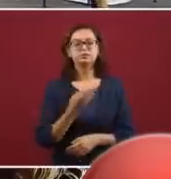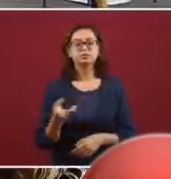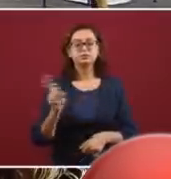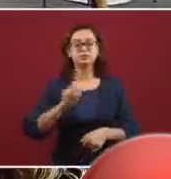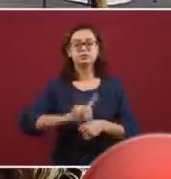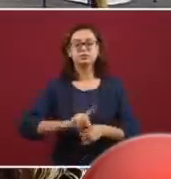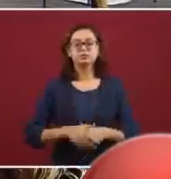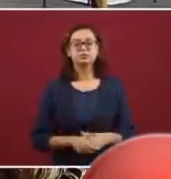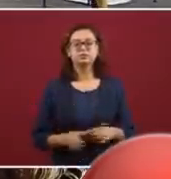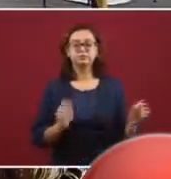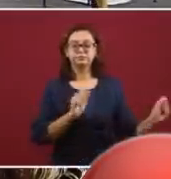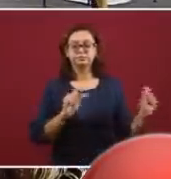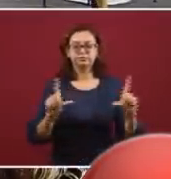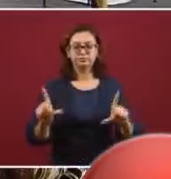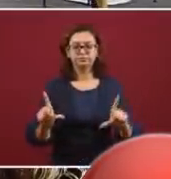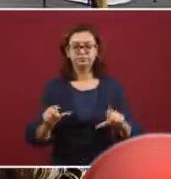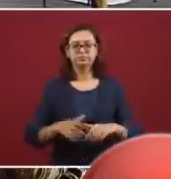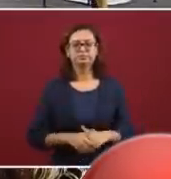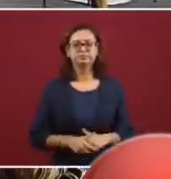La siguiente, por favor.